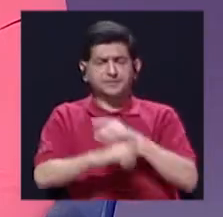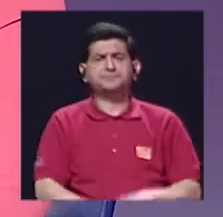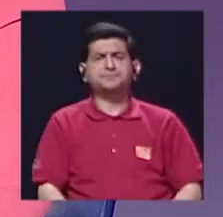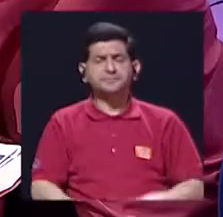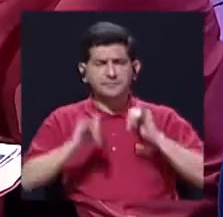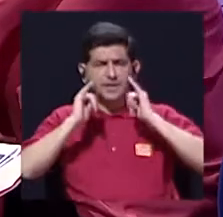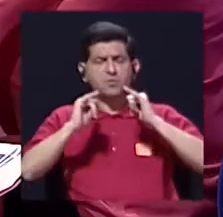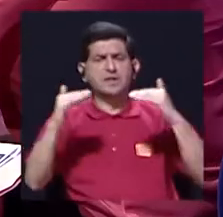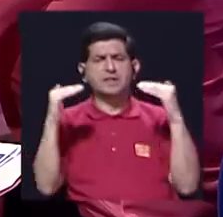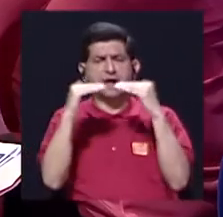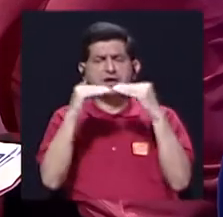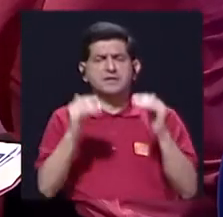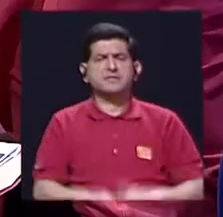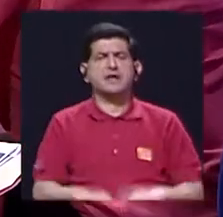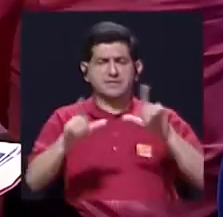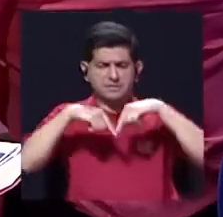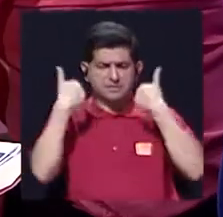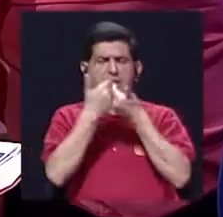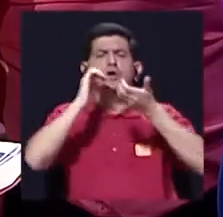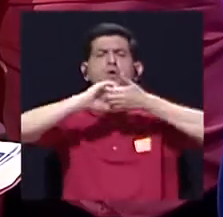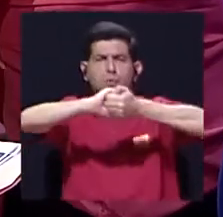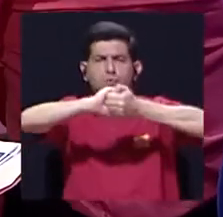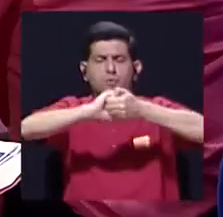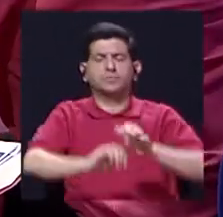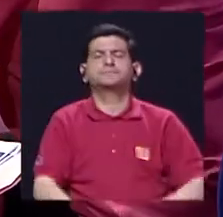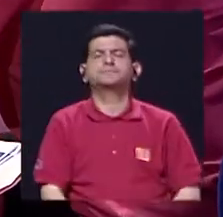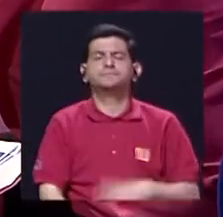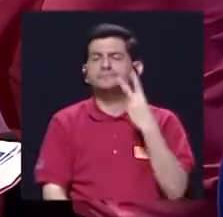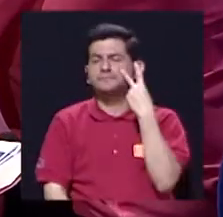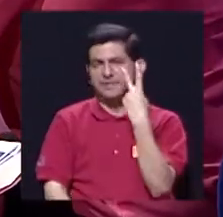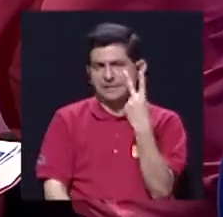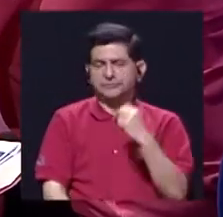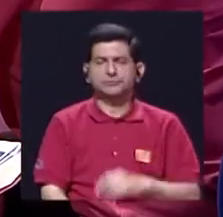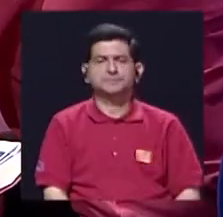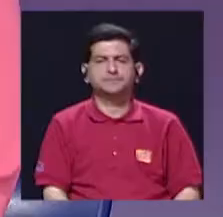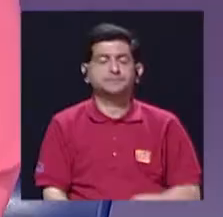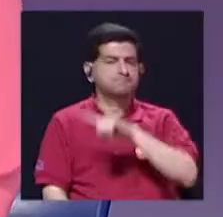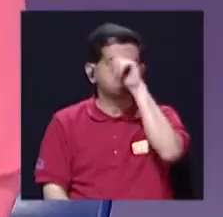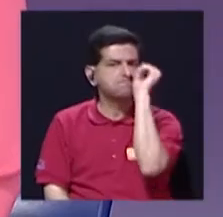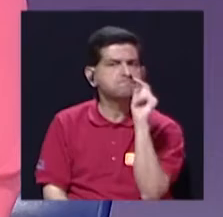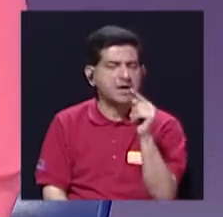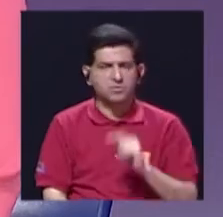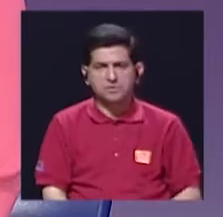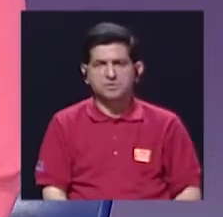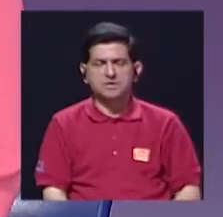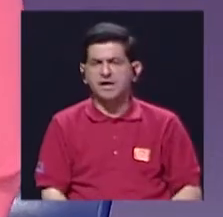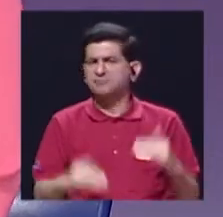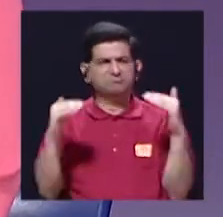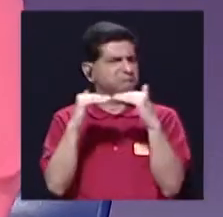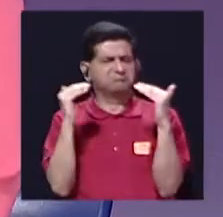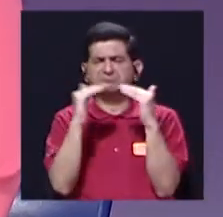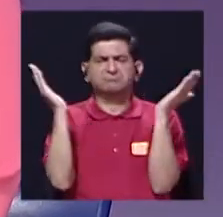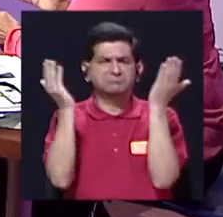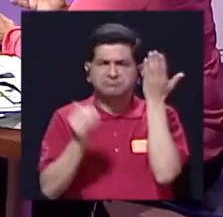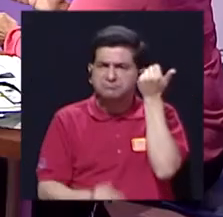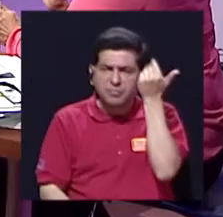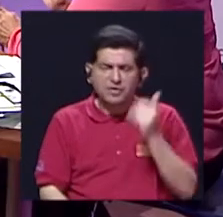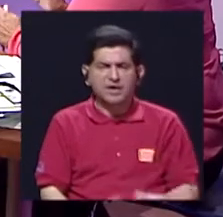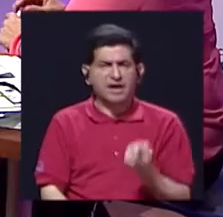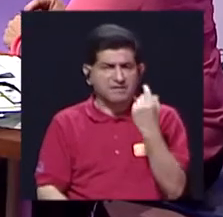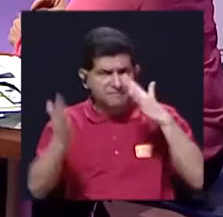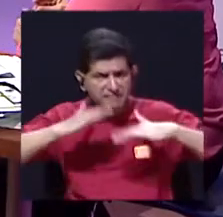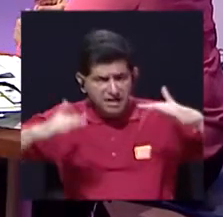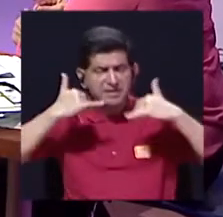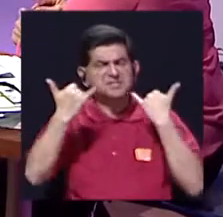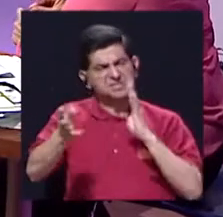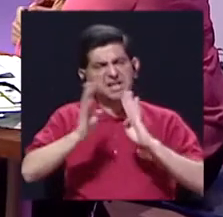la igualdad y la equidad en el movimiento cooperativo. Vamos a ver, aquí preguntan por qué no hay equidad, hay falta de espacios, ya se